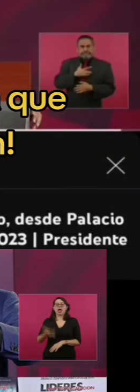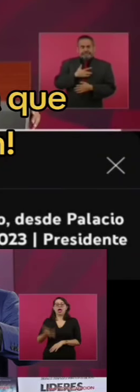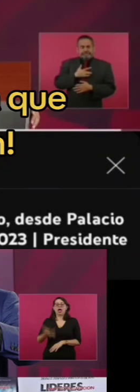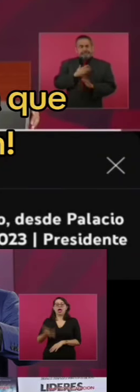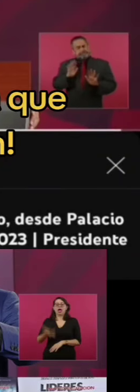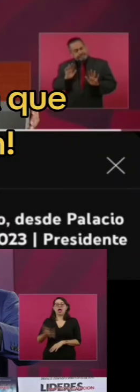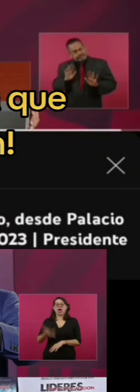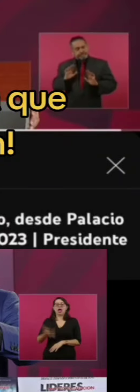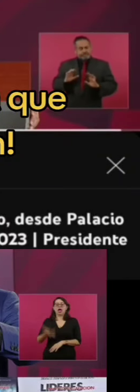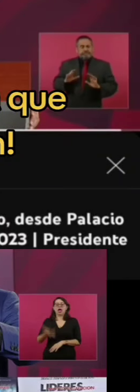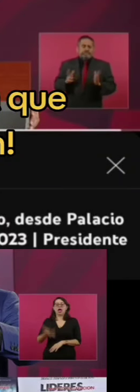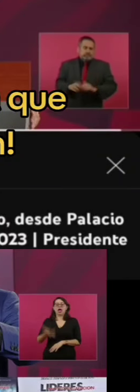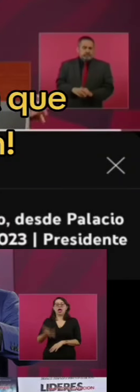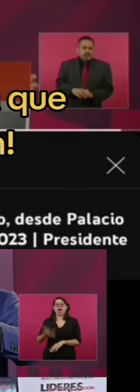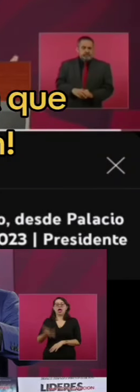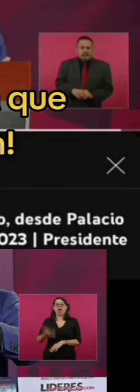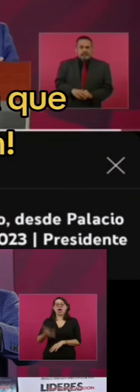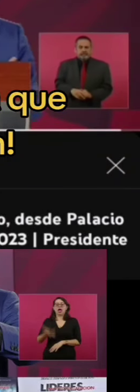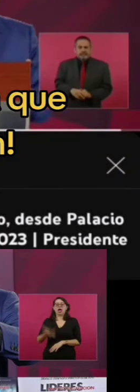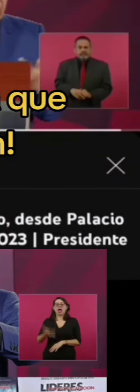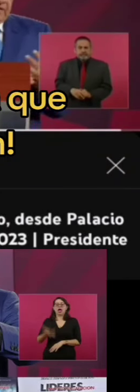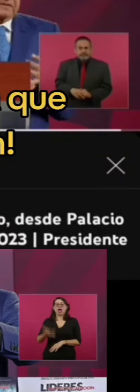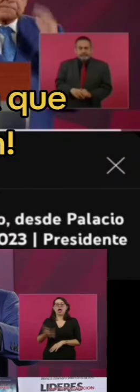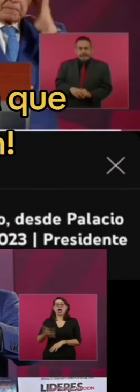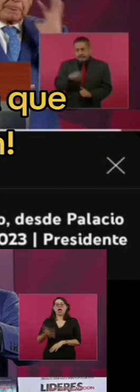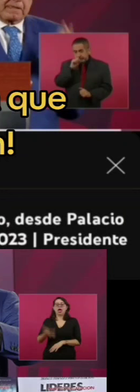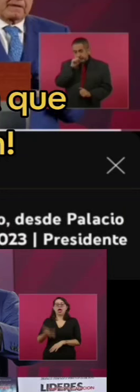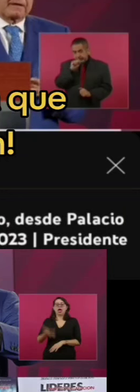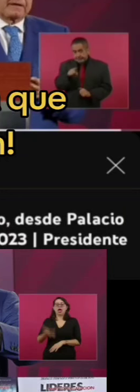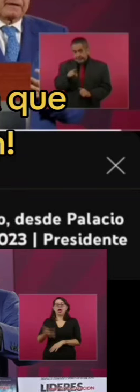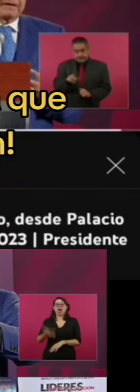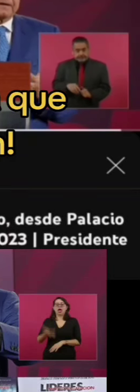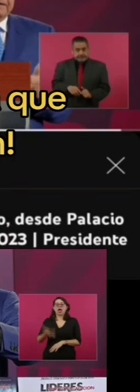cuenta. Y además,